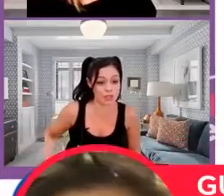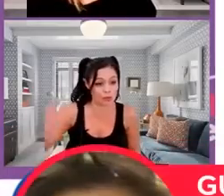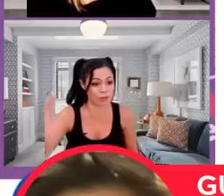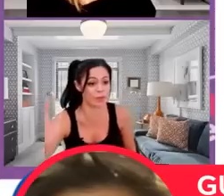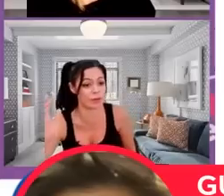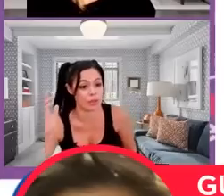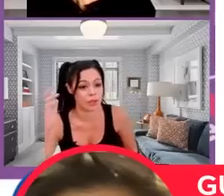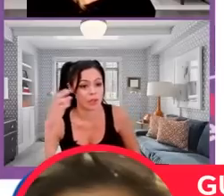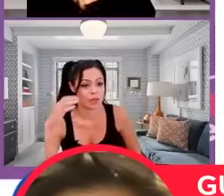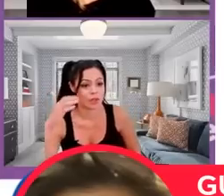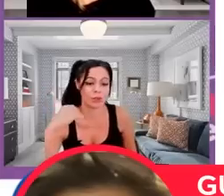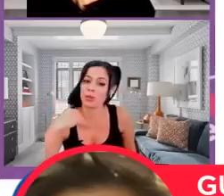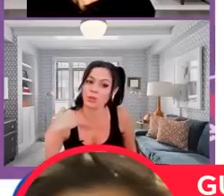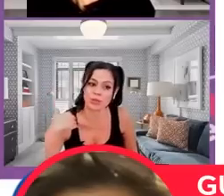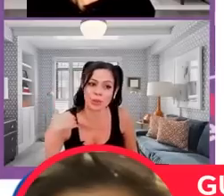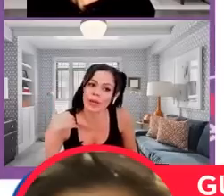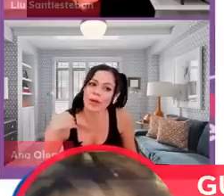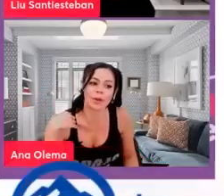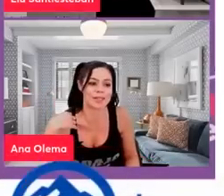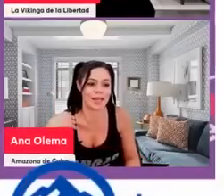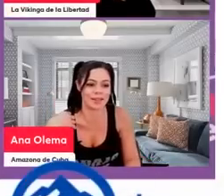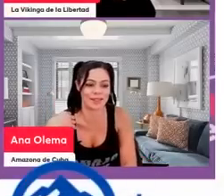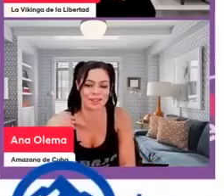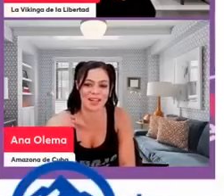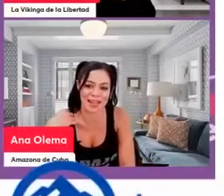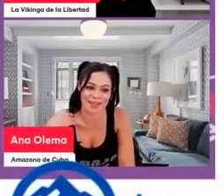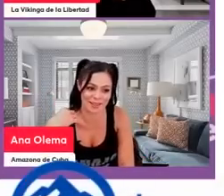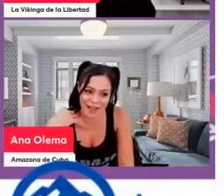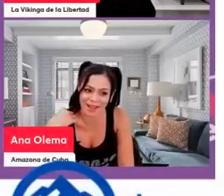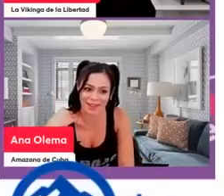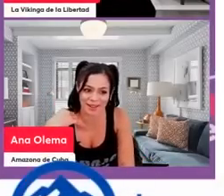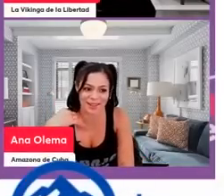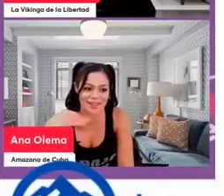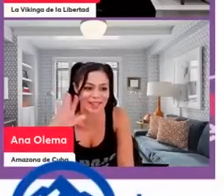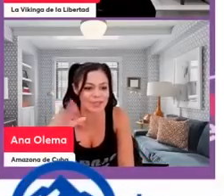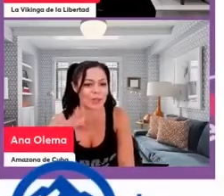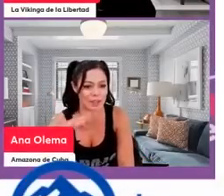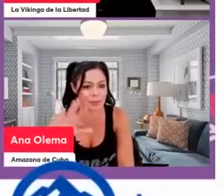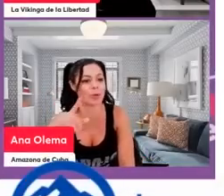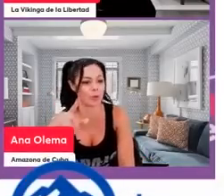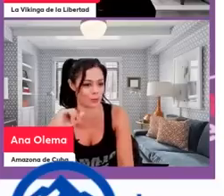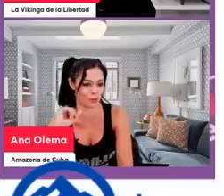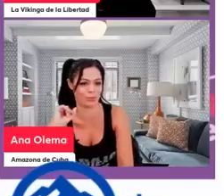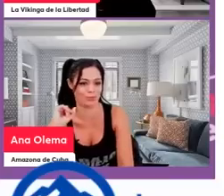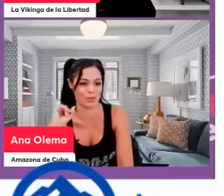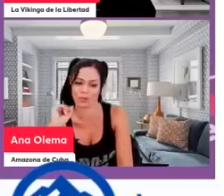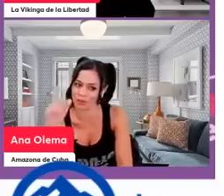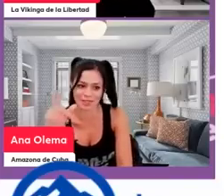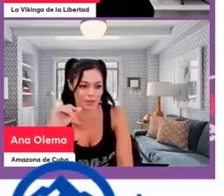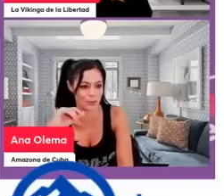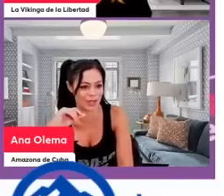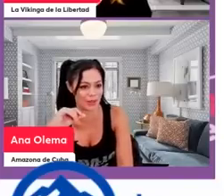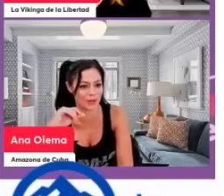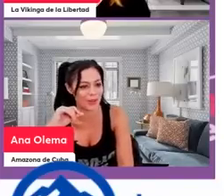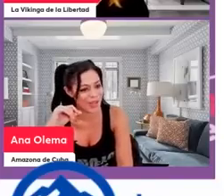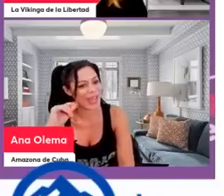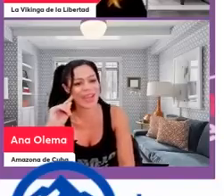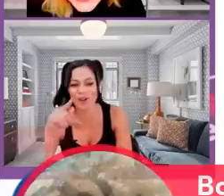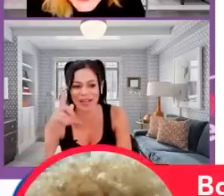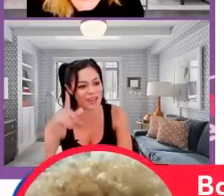que los muchachos con filo, yo no estoy, yo creo que esa gente en realidad están haciendo activismo oculto. Yo estoy casi segura